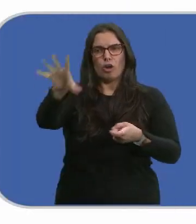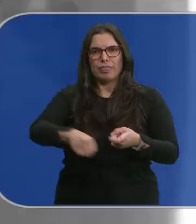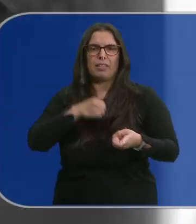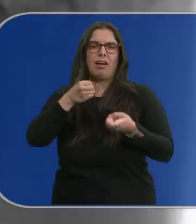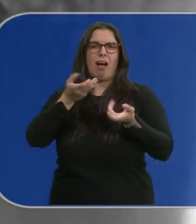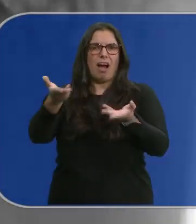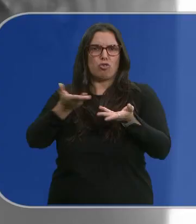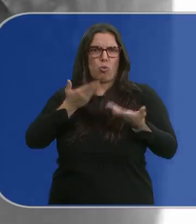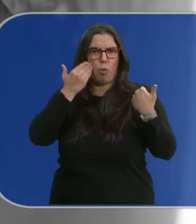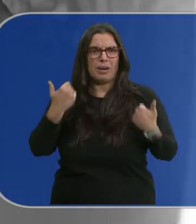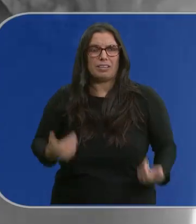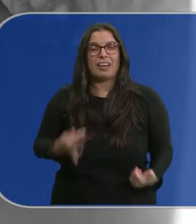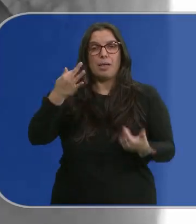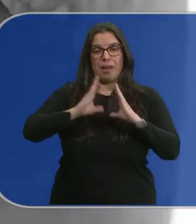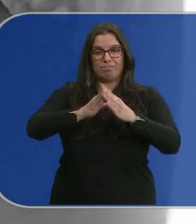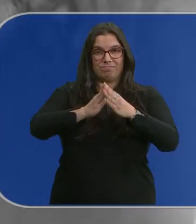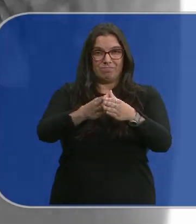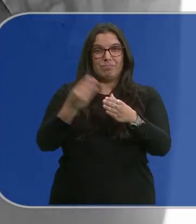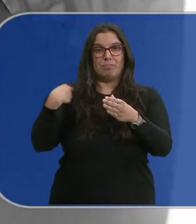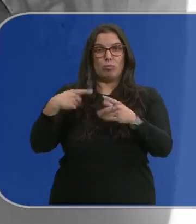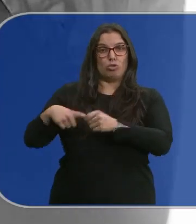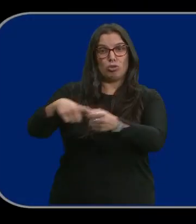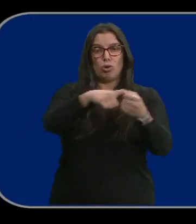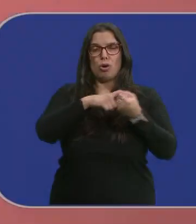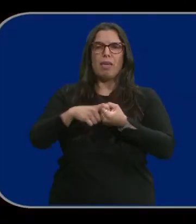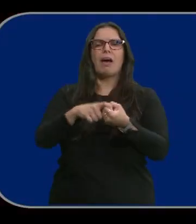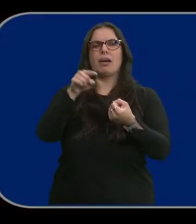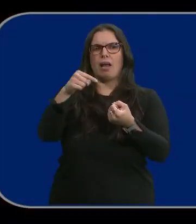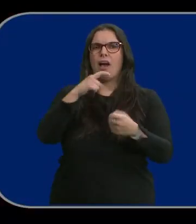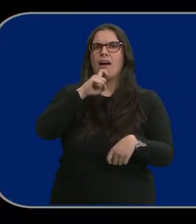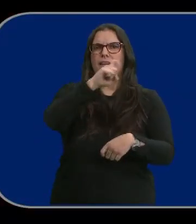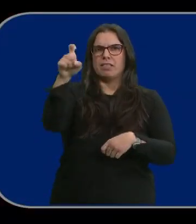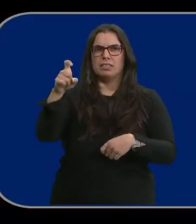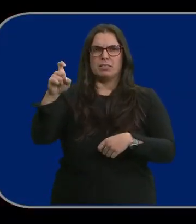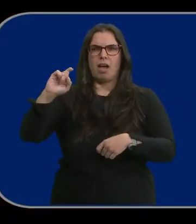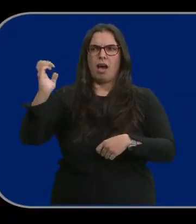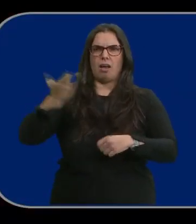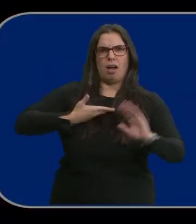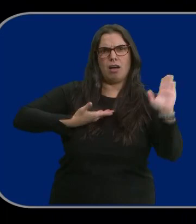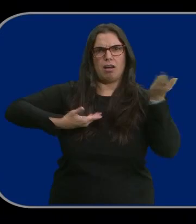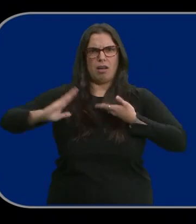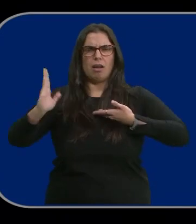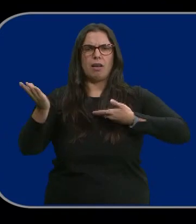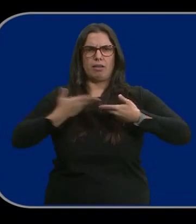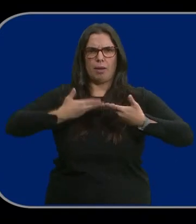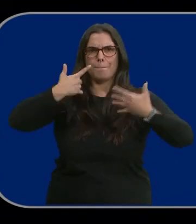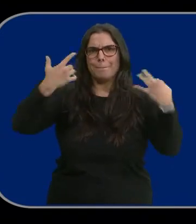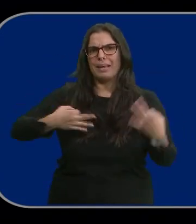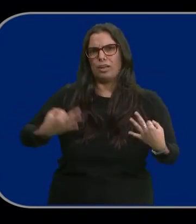humanitaria. Además, la flotilla Globat Sumut ha denunciado peligrosos ataques por parte de Israel antes de su llegada a